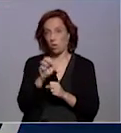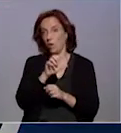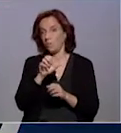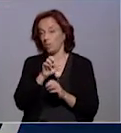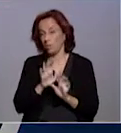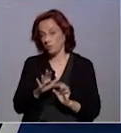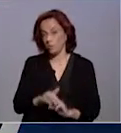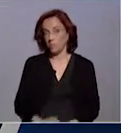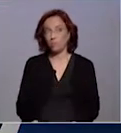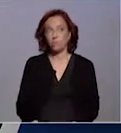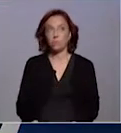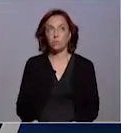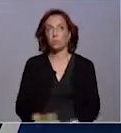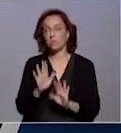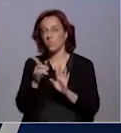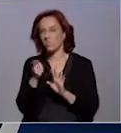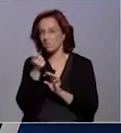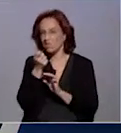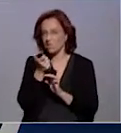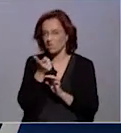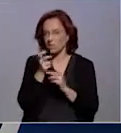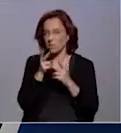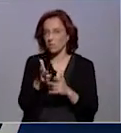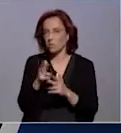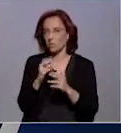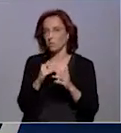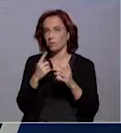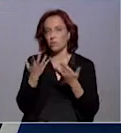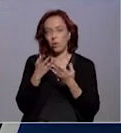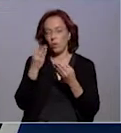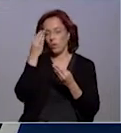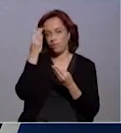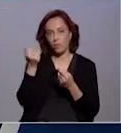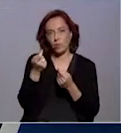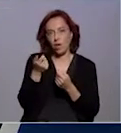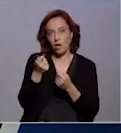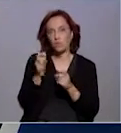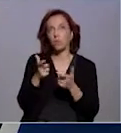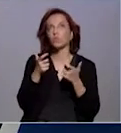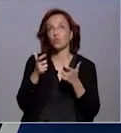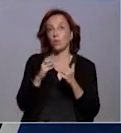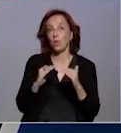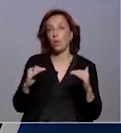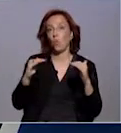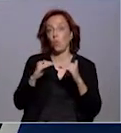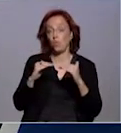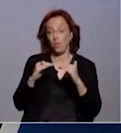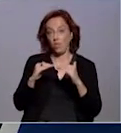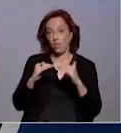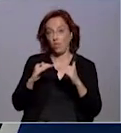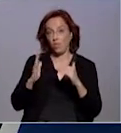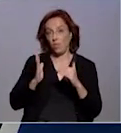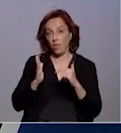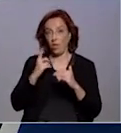negocios pero eso te diría que está superándose día a día y por suerte estamos en un camino de igualdad de género